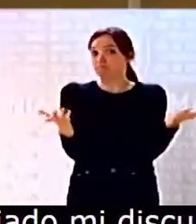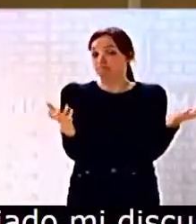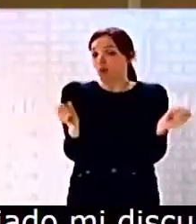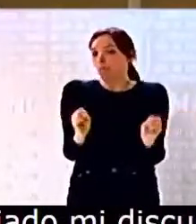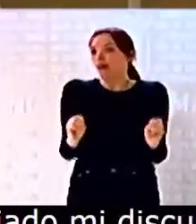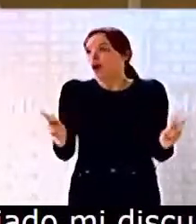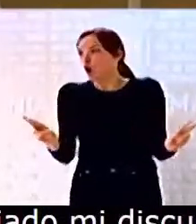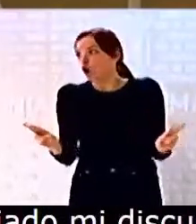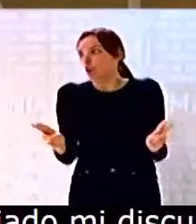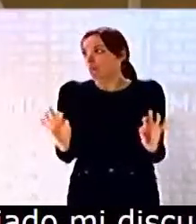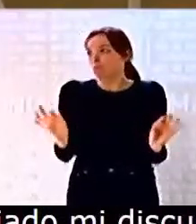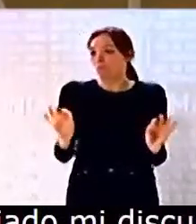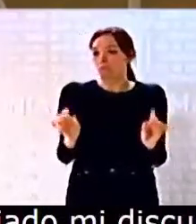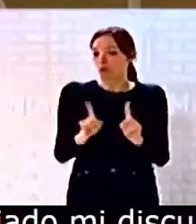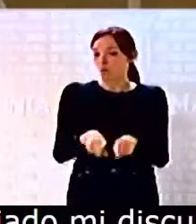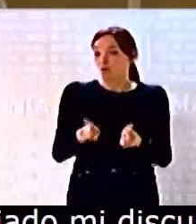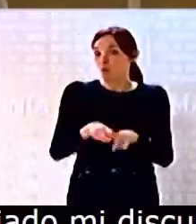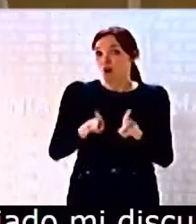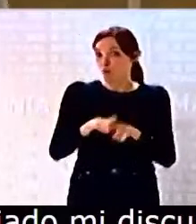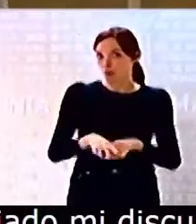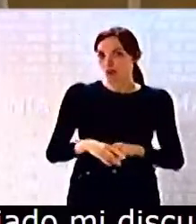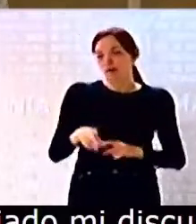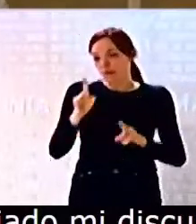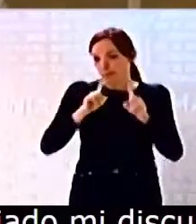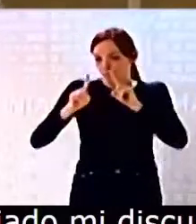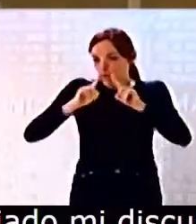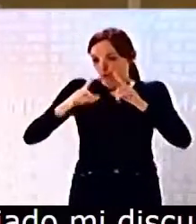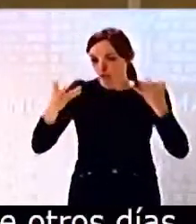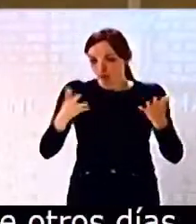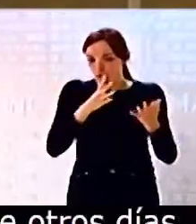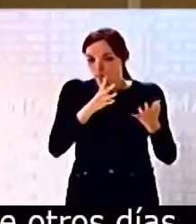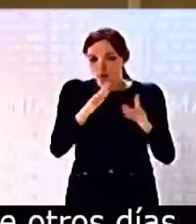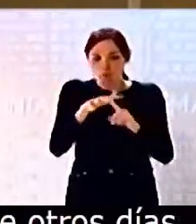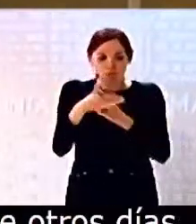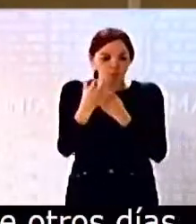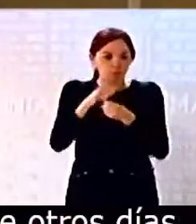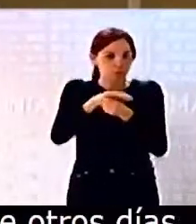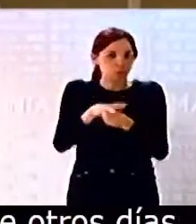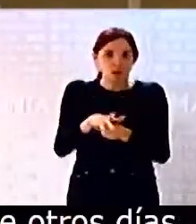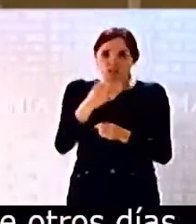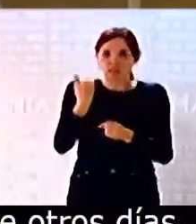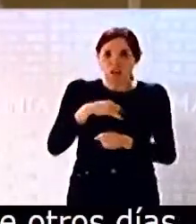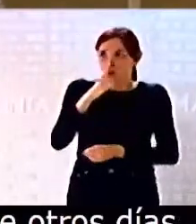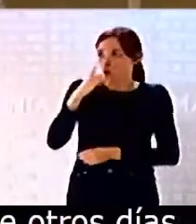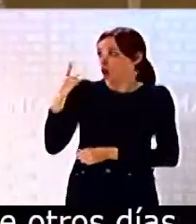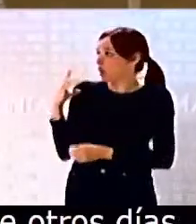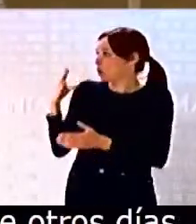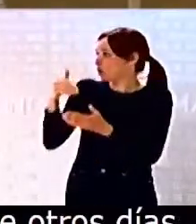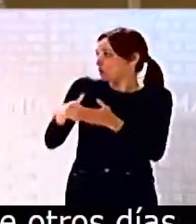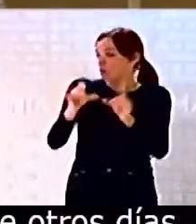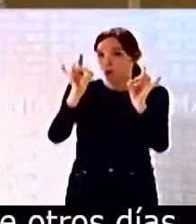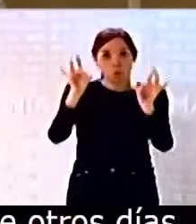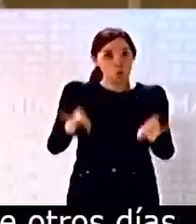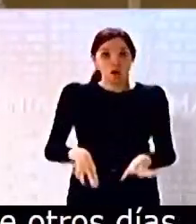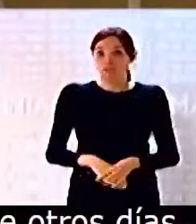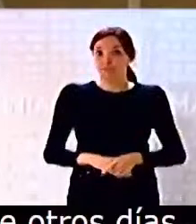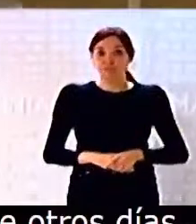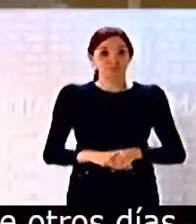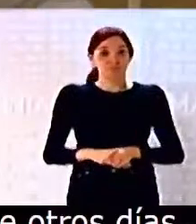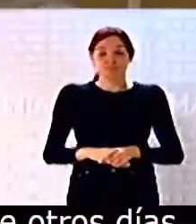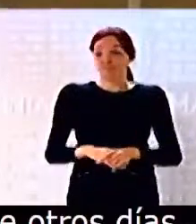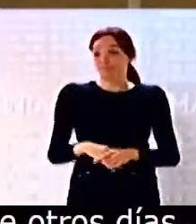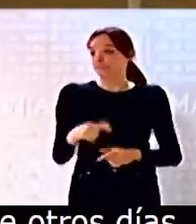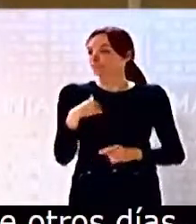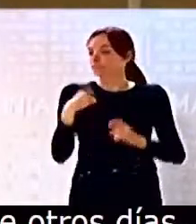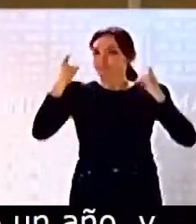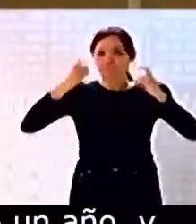peor ni mejor que otros días. Preocupados con la situación de la pandemia, como llevo un año, y dispuesto